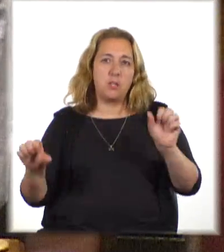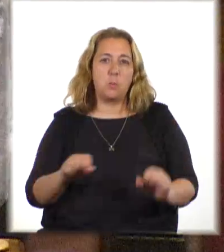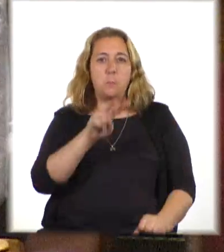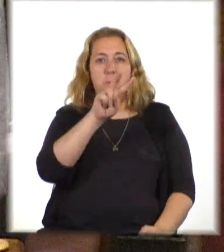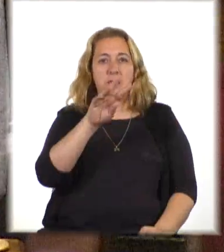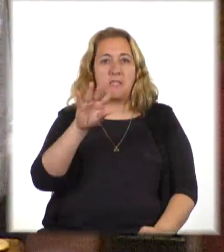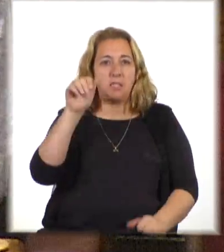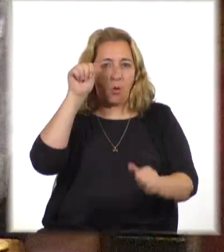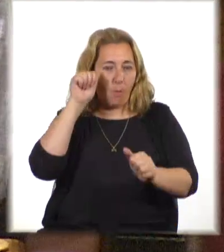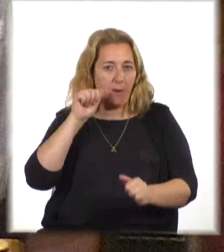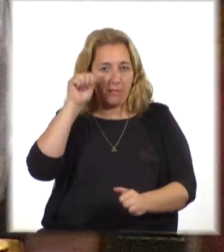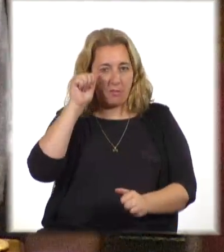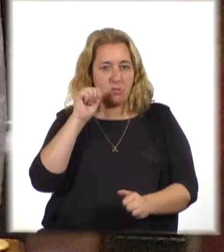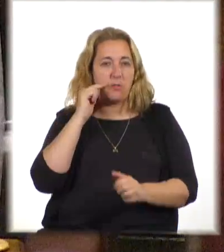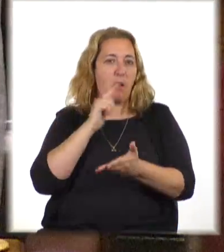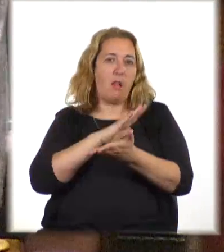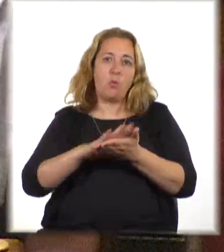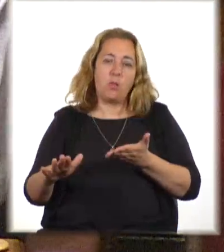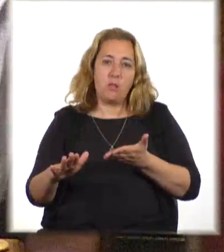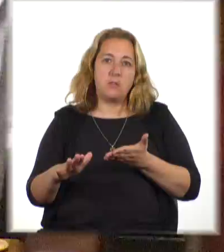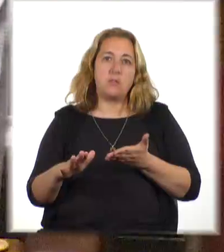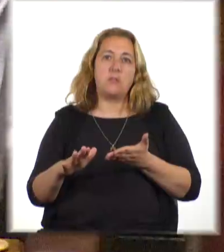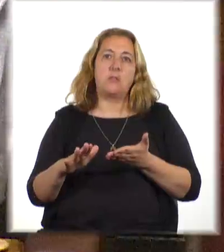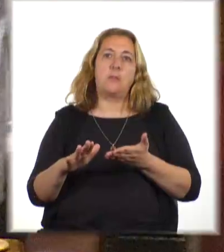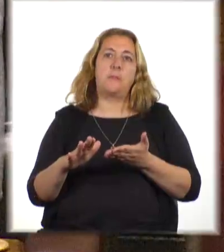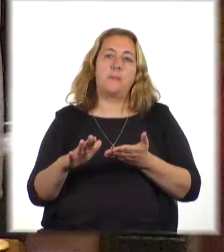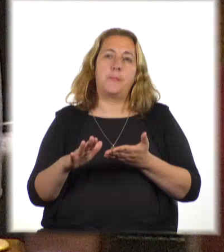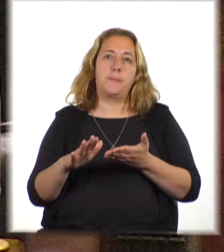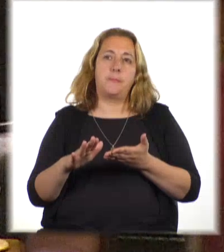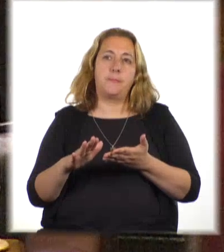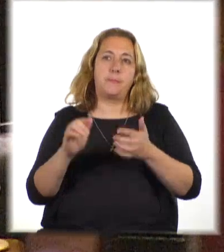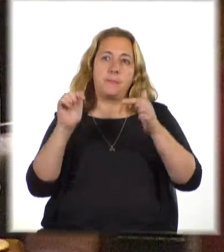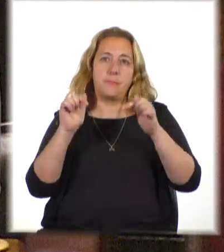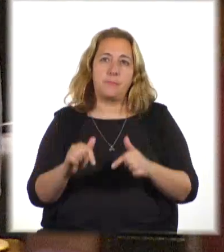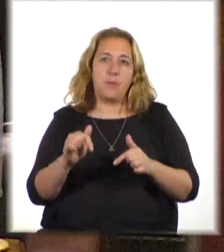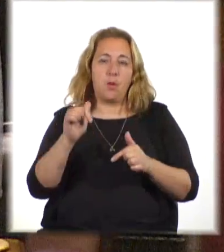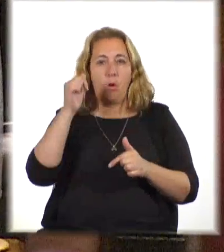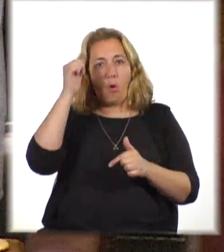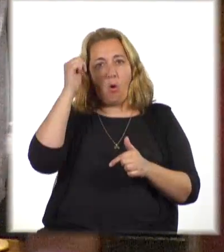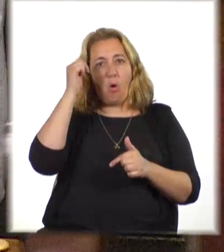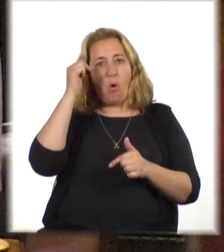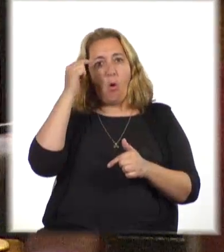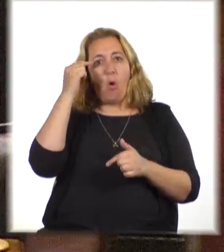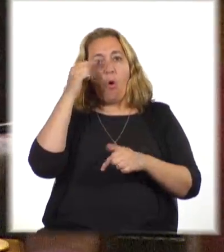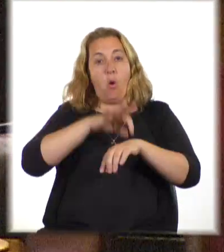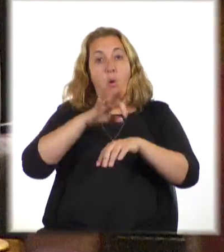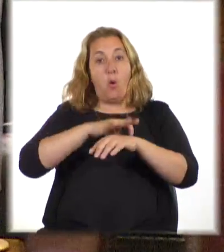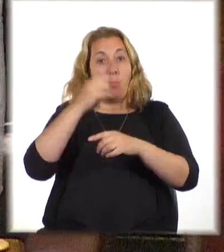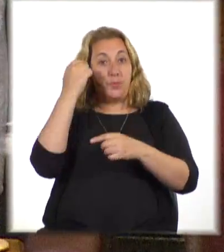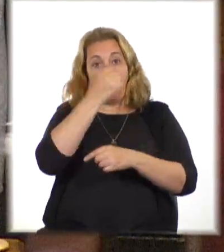operaciones gratuitas y no vamos a por estos hostal módulos cubanos y no vamos a